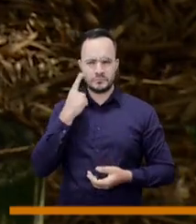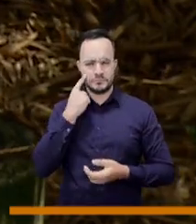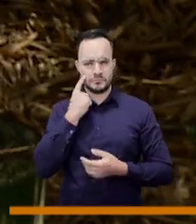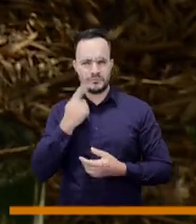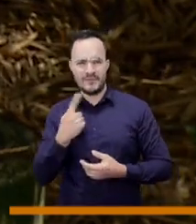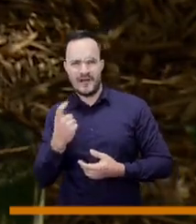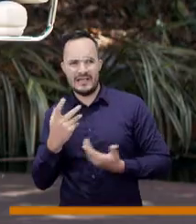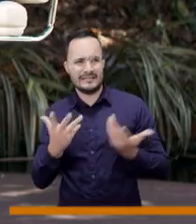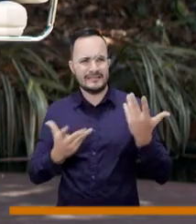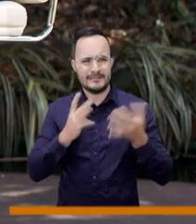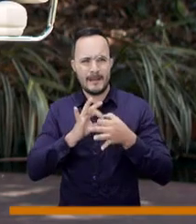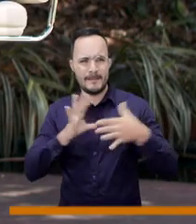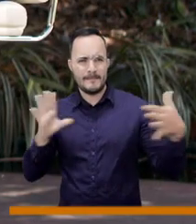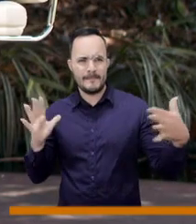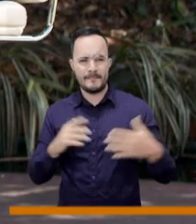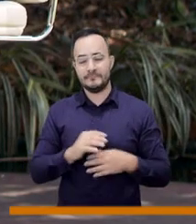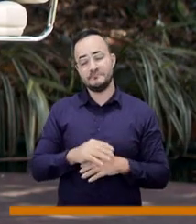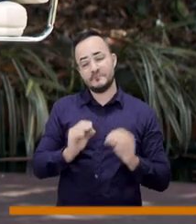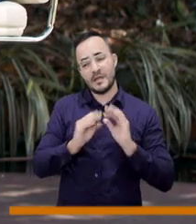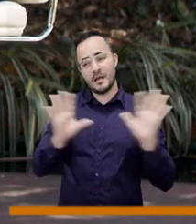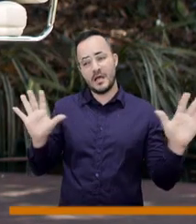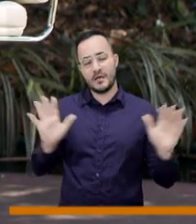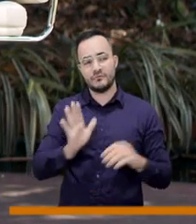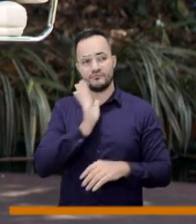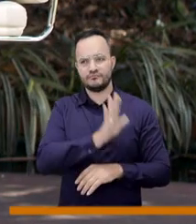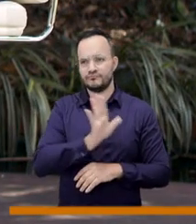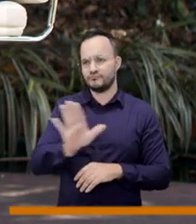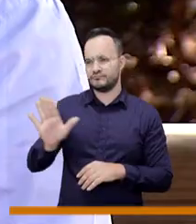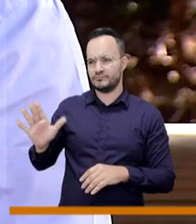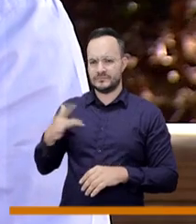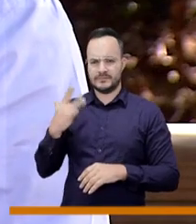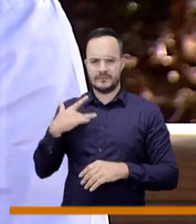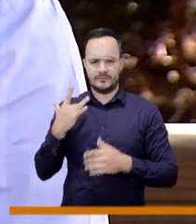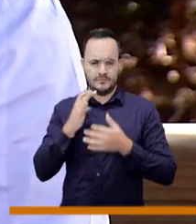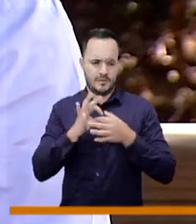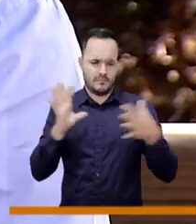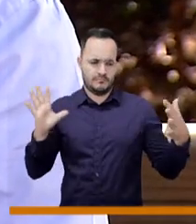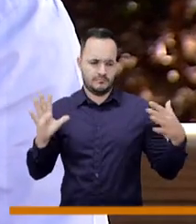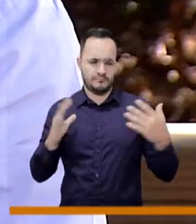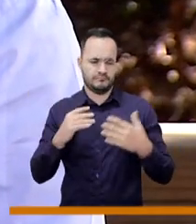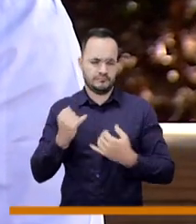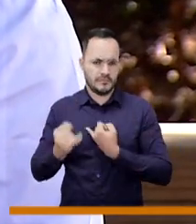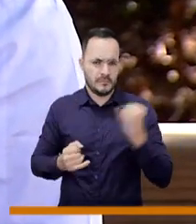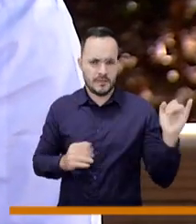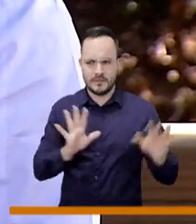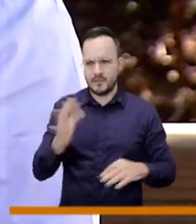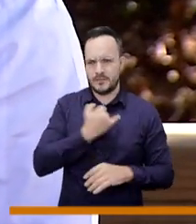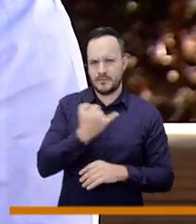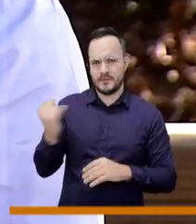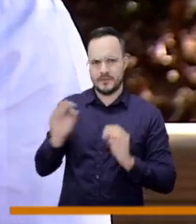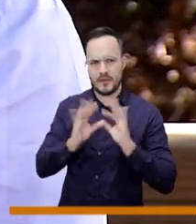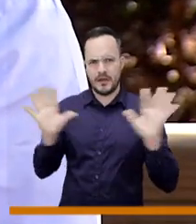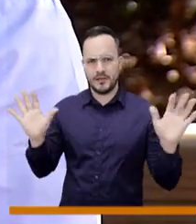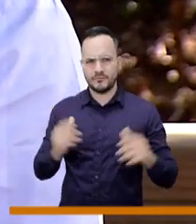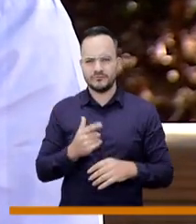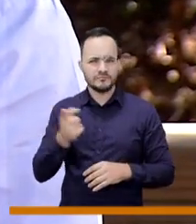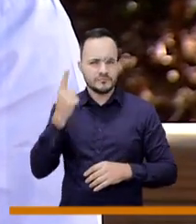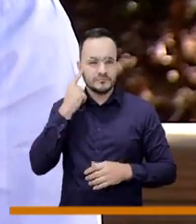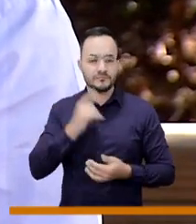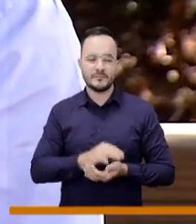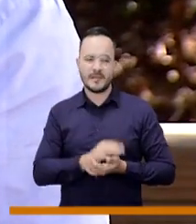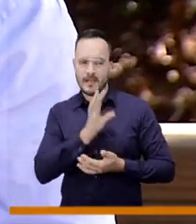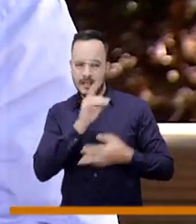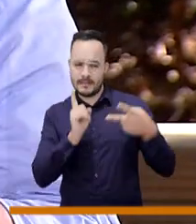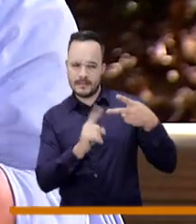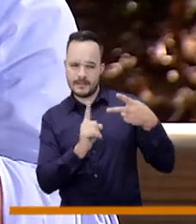cercanos al Consejo de Medellín, obviamente manteniendo y respetando la independencia de los corporados? Empecemos por lo que acabas